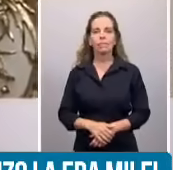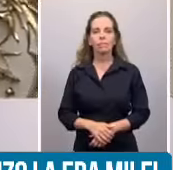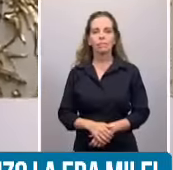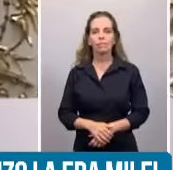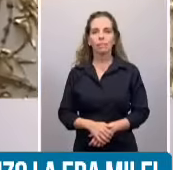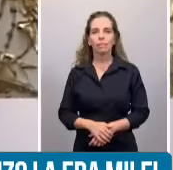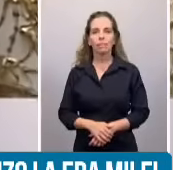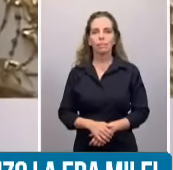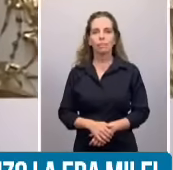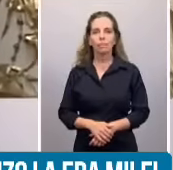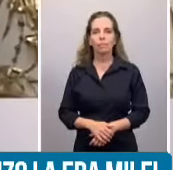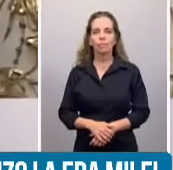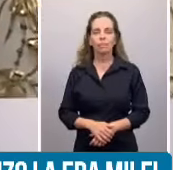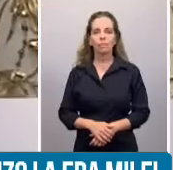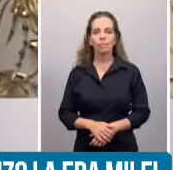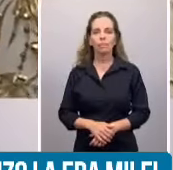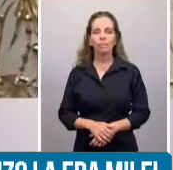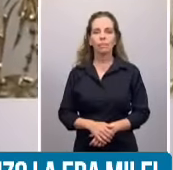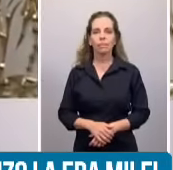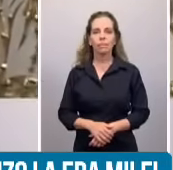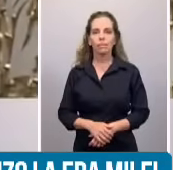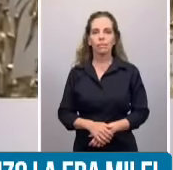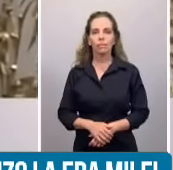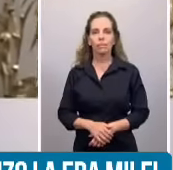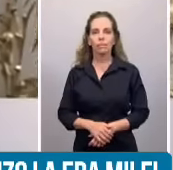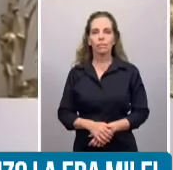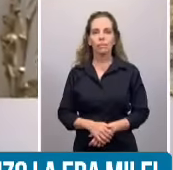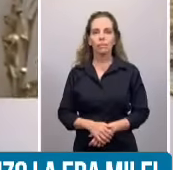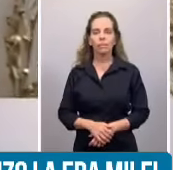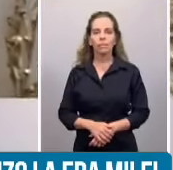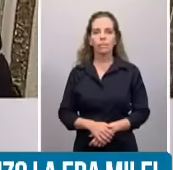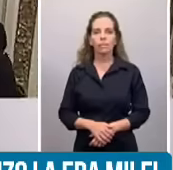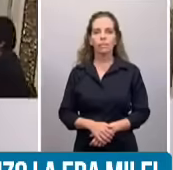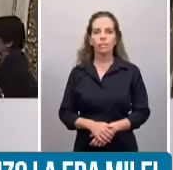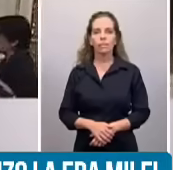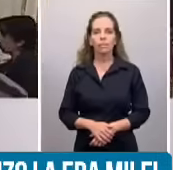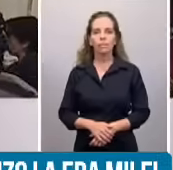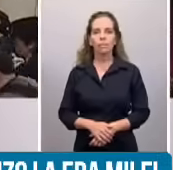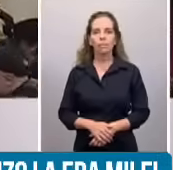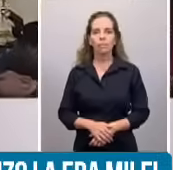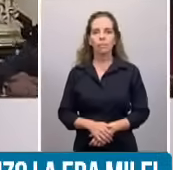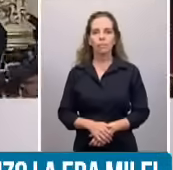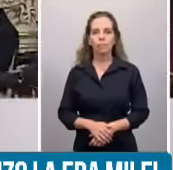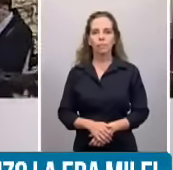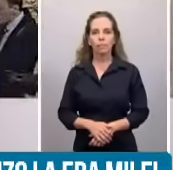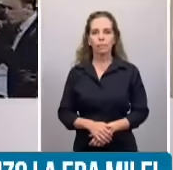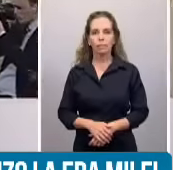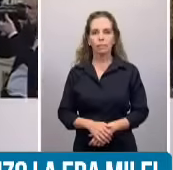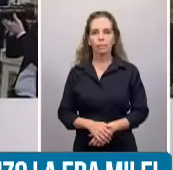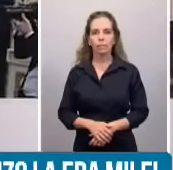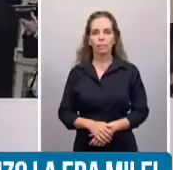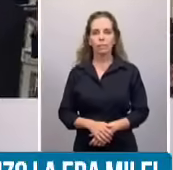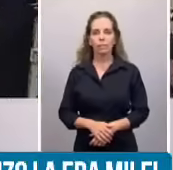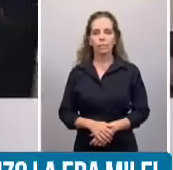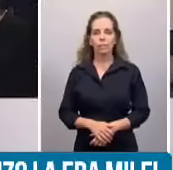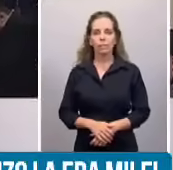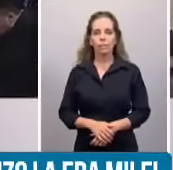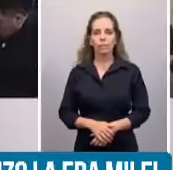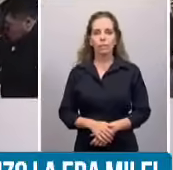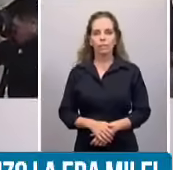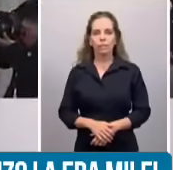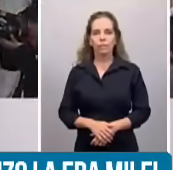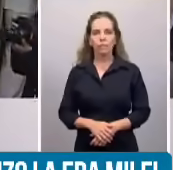Porque Ucrania está en guerra con Rusia, invita a un sector y no invita a otro. O por lo menos es lo que trascendió, que invitaba a Ucrania y que no invitaba a Rusia. Ahí estamos